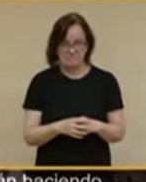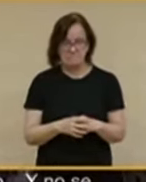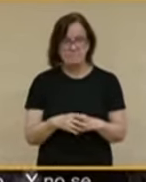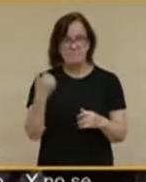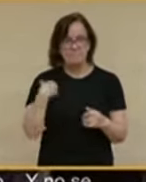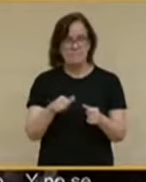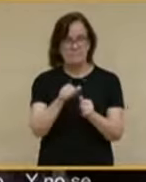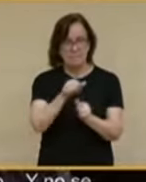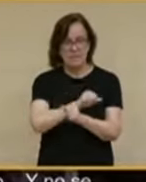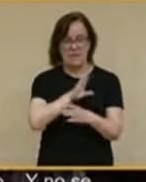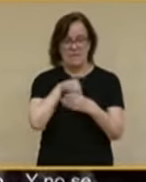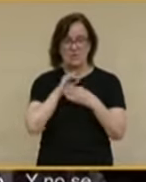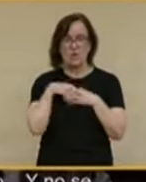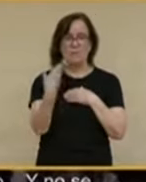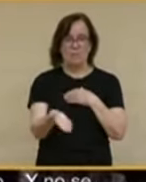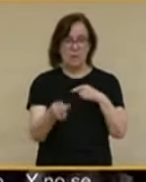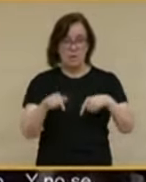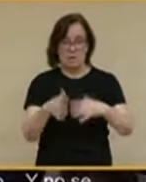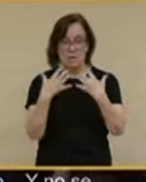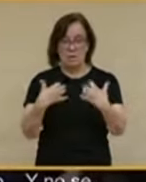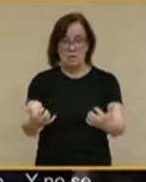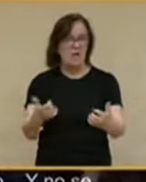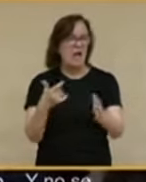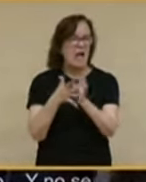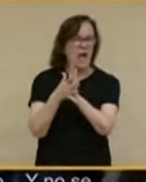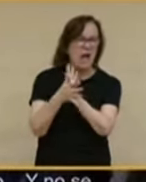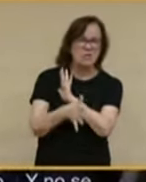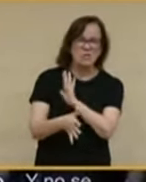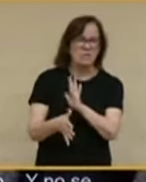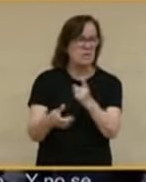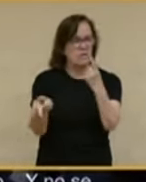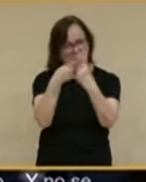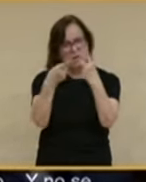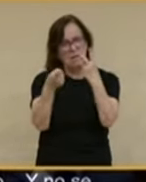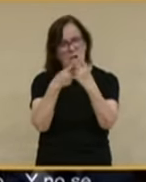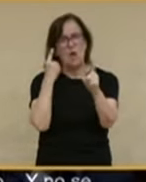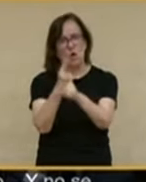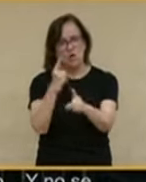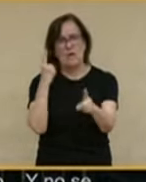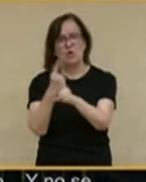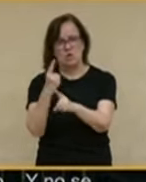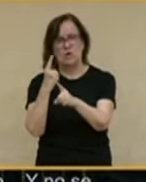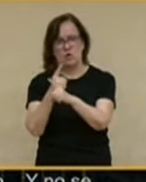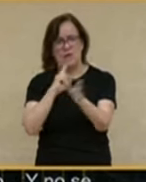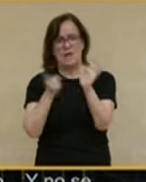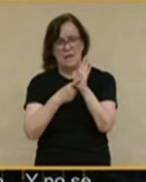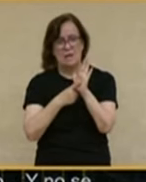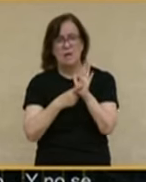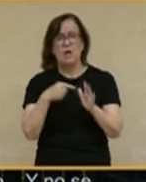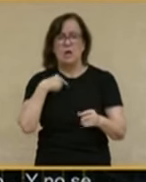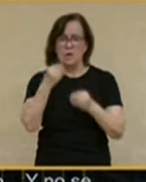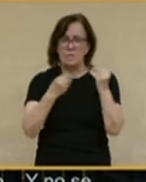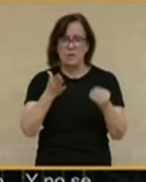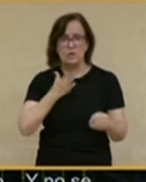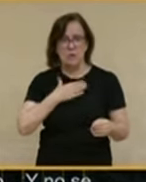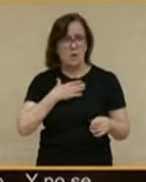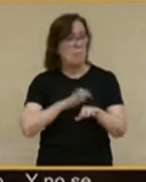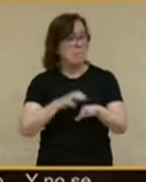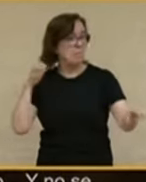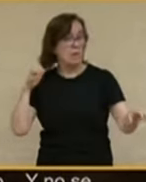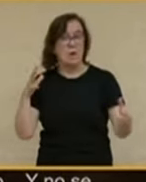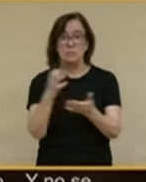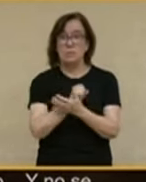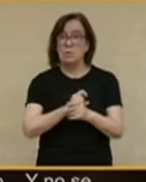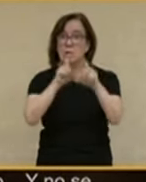hemos dado dentro y fuera de este hemiciclo argumentos de todo tipo en contra de esta ley. Lo hemos hecho desde el partido mayoritario en